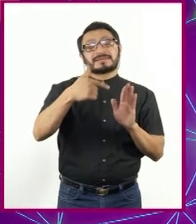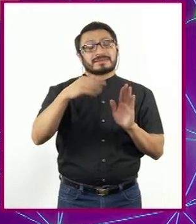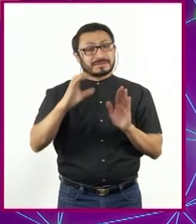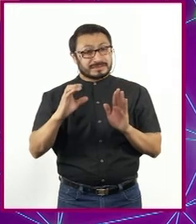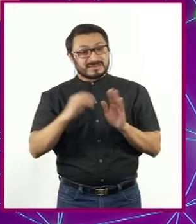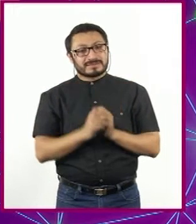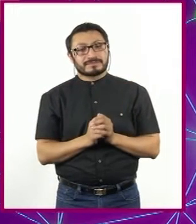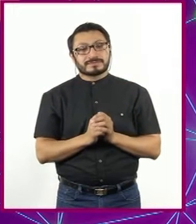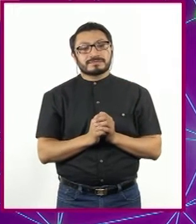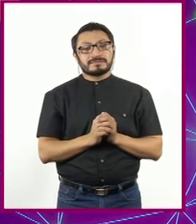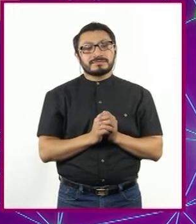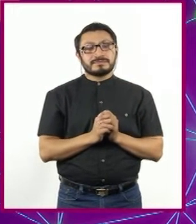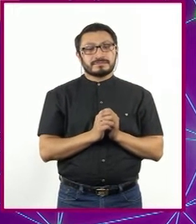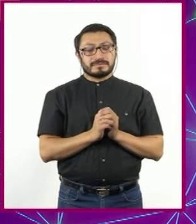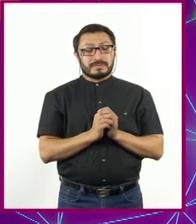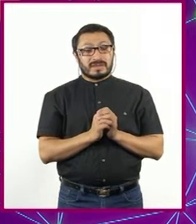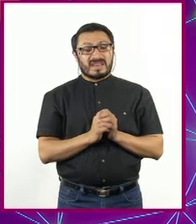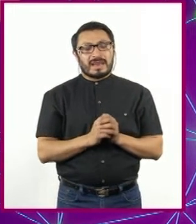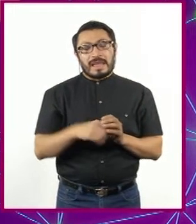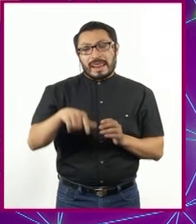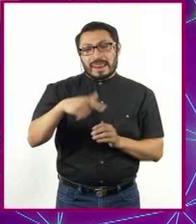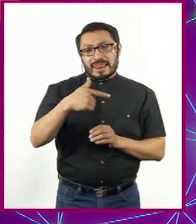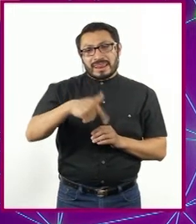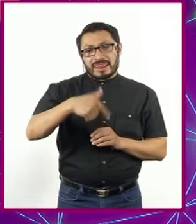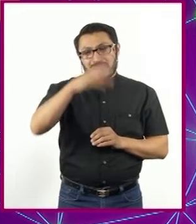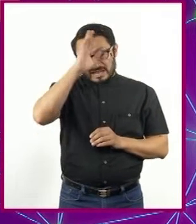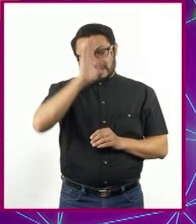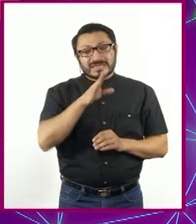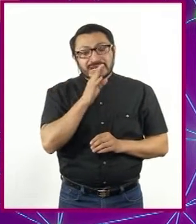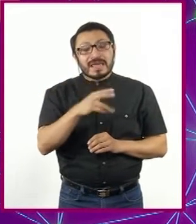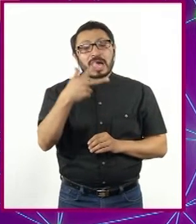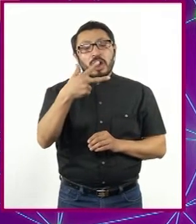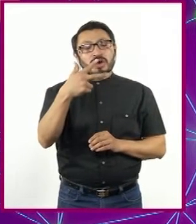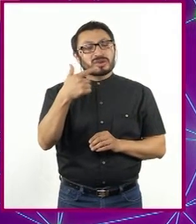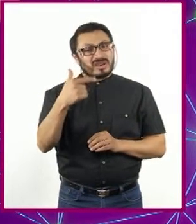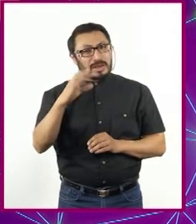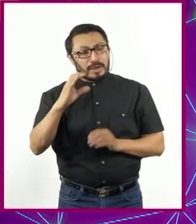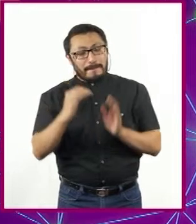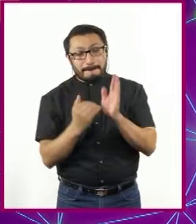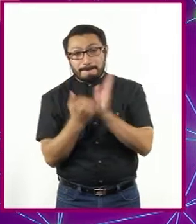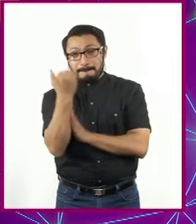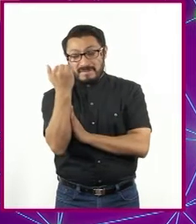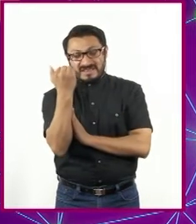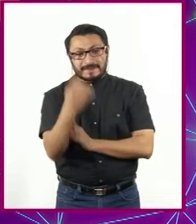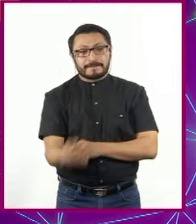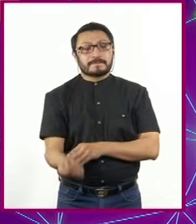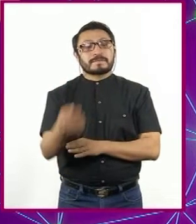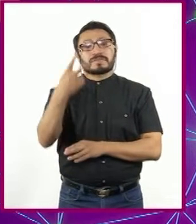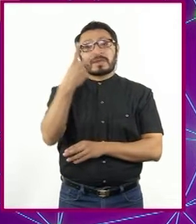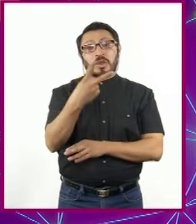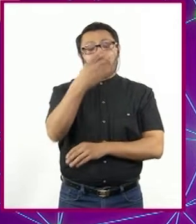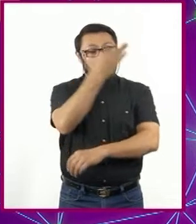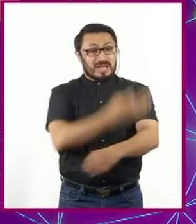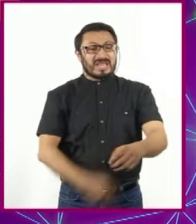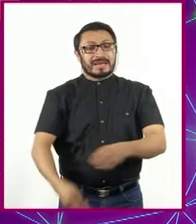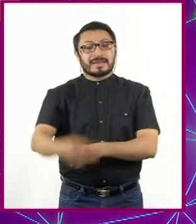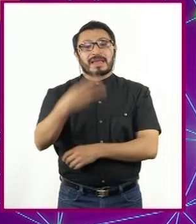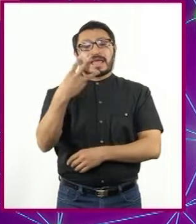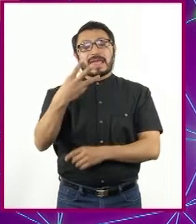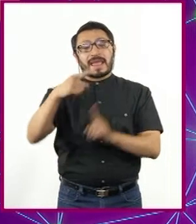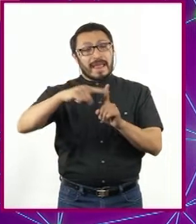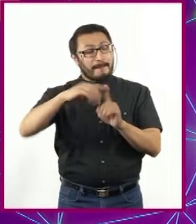A las 12 del día, aumentó 8 grados. Para las 2 de la tarde, aumentó 3 grados